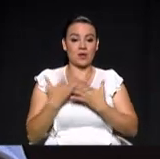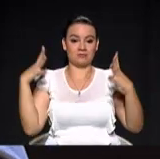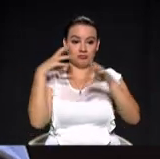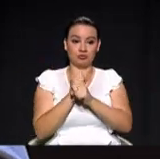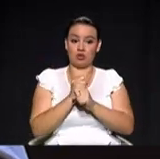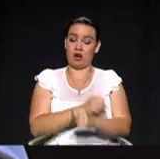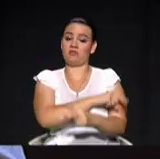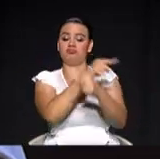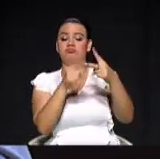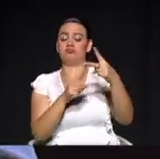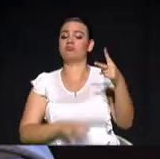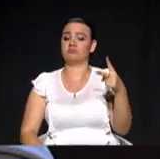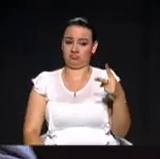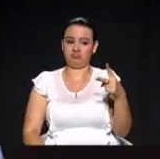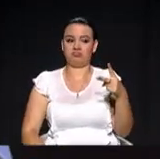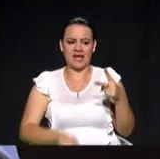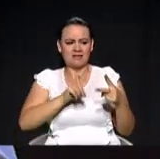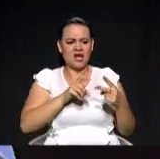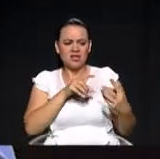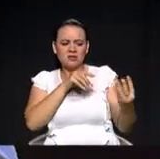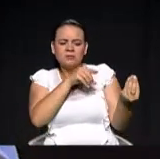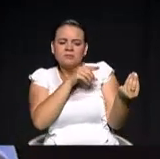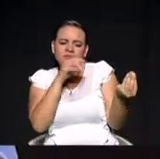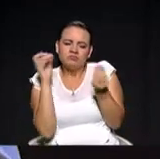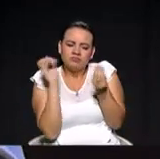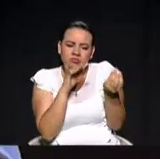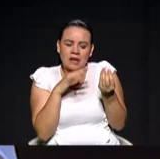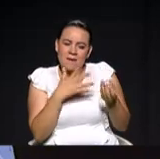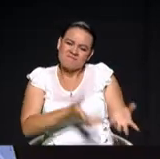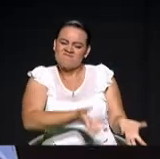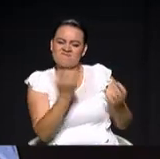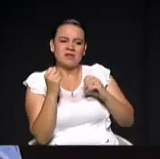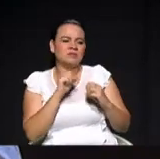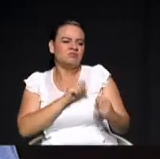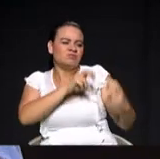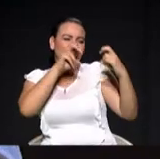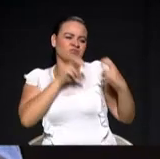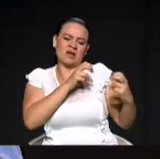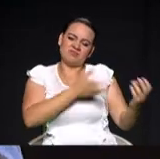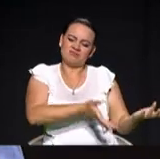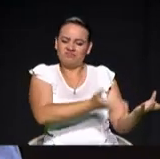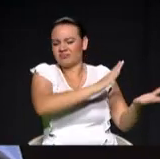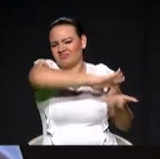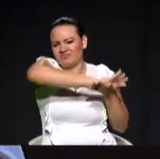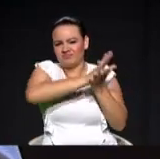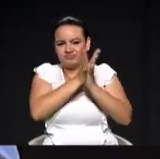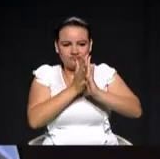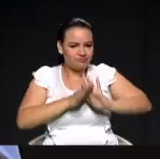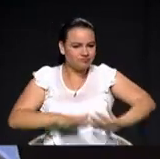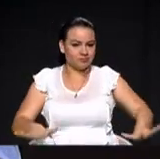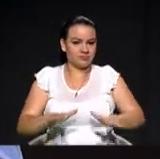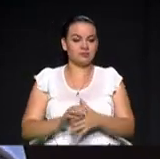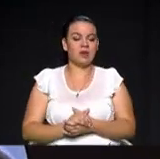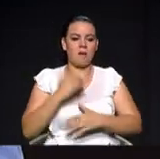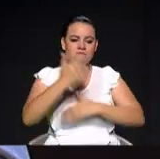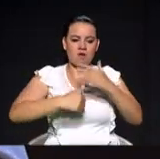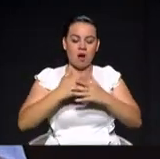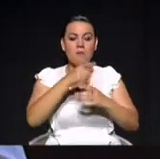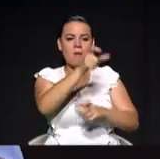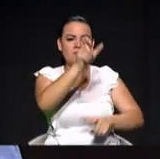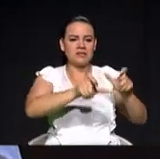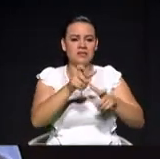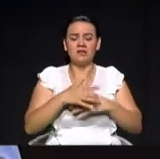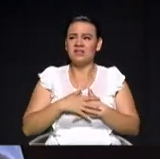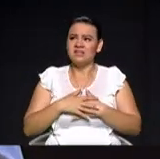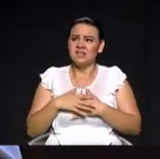las estructuras criminales avanzando en ganar legitimidad del estado en los distintos territorios y eso implica recuperar la confianza de la gente no puede ser